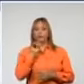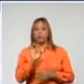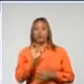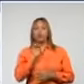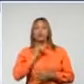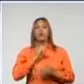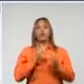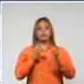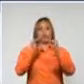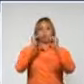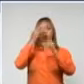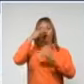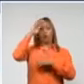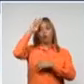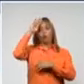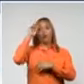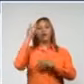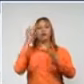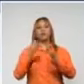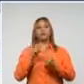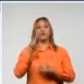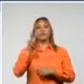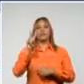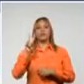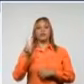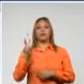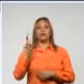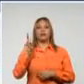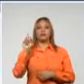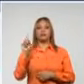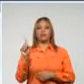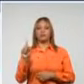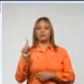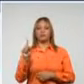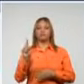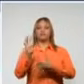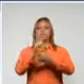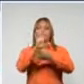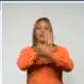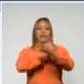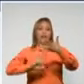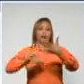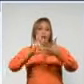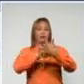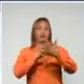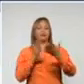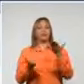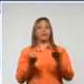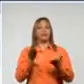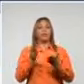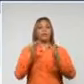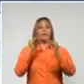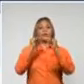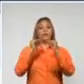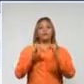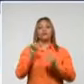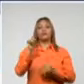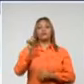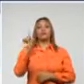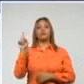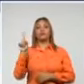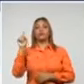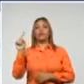posición número 21 en la región de las Américas y en la posición 111 en el